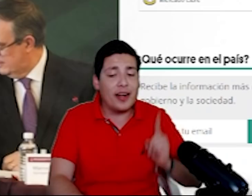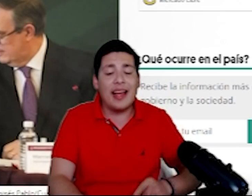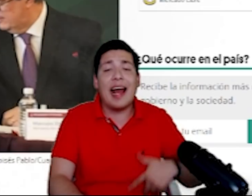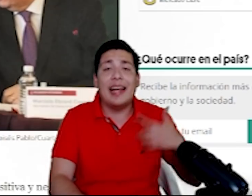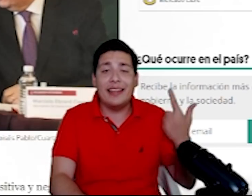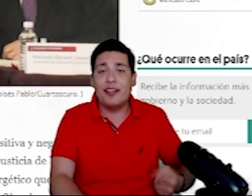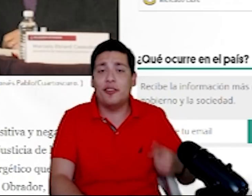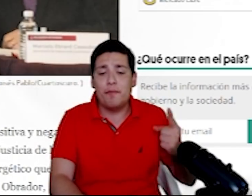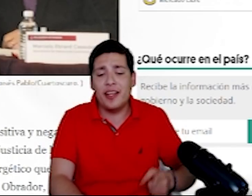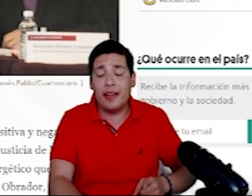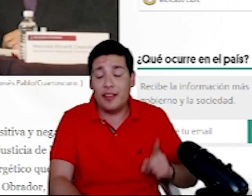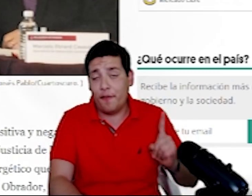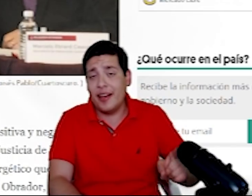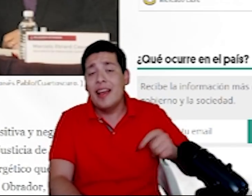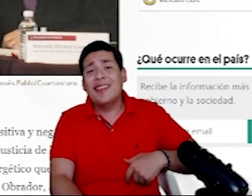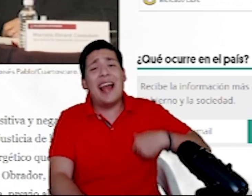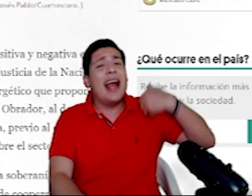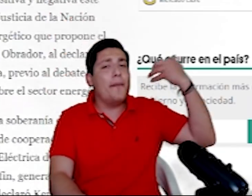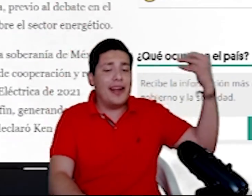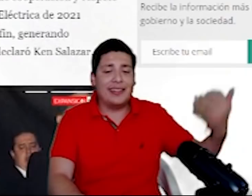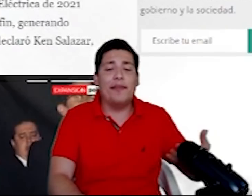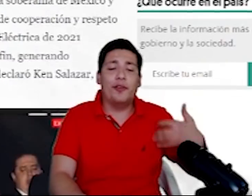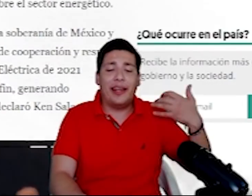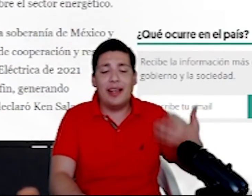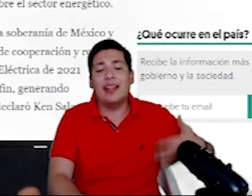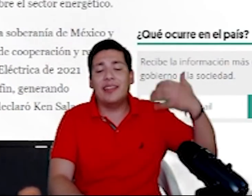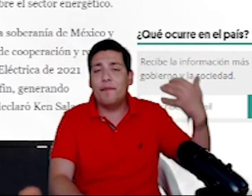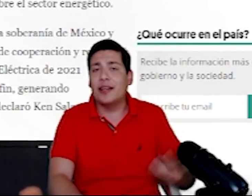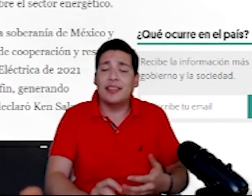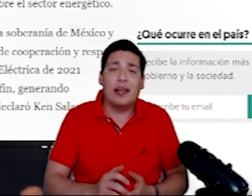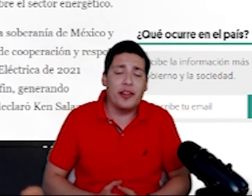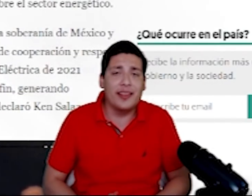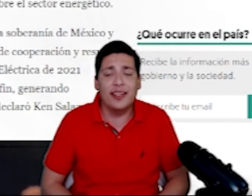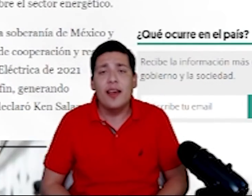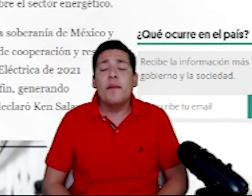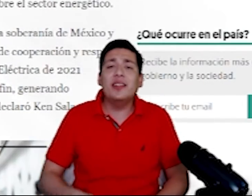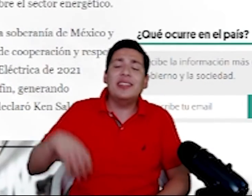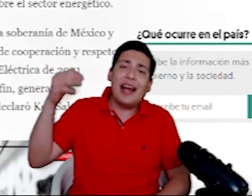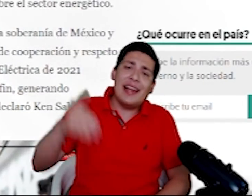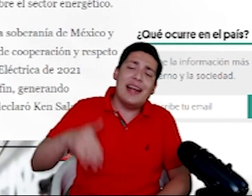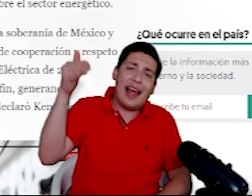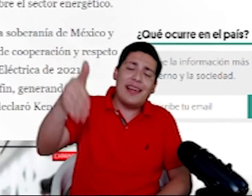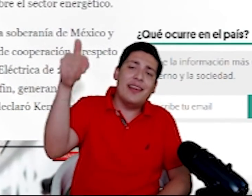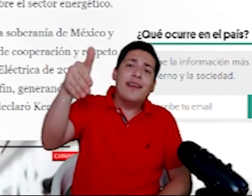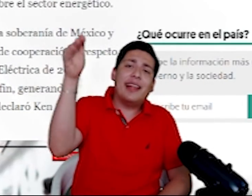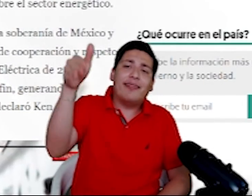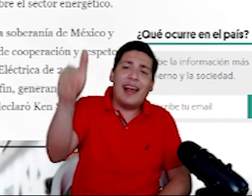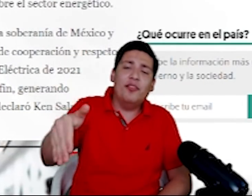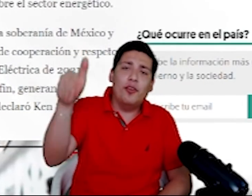la puerta a litigios sin fin. Ya amenazando de que estas empresas estadounidenses pues estarían